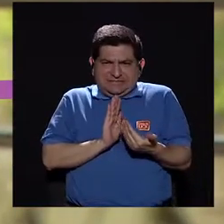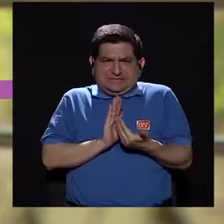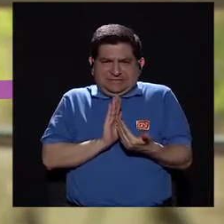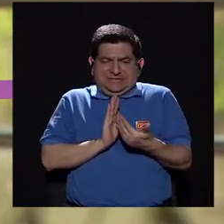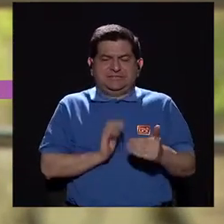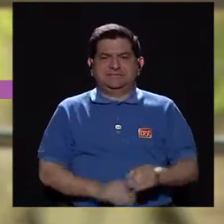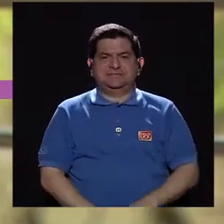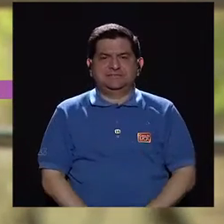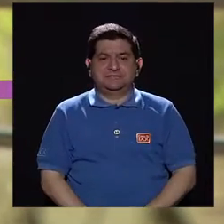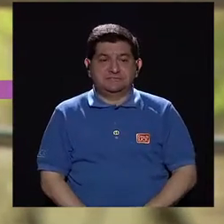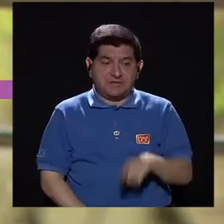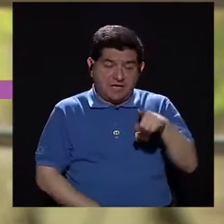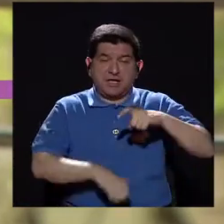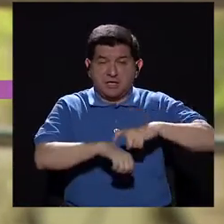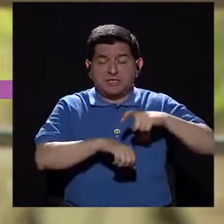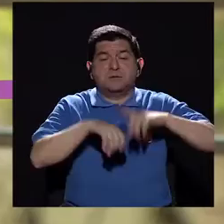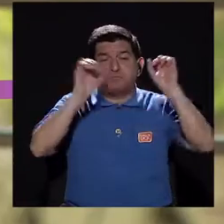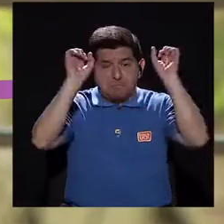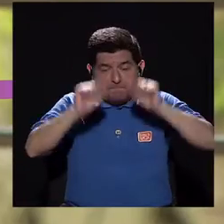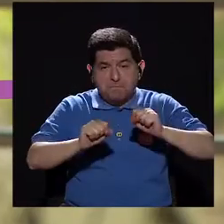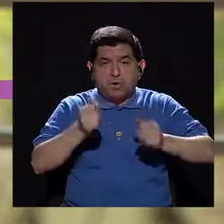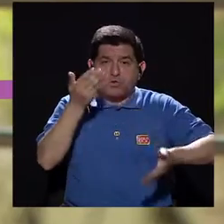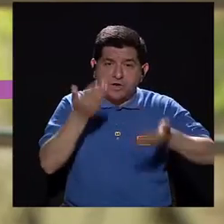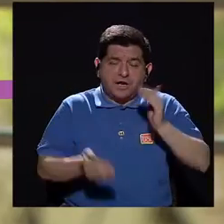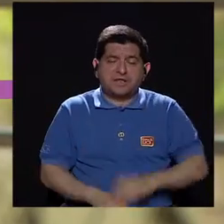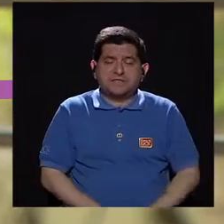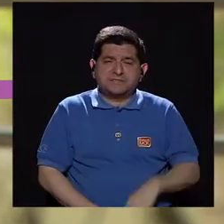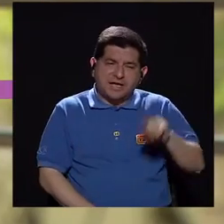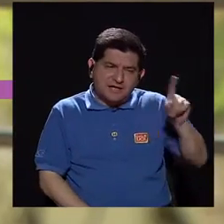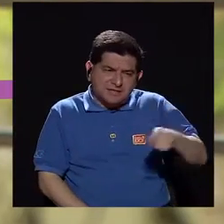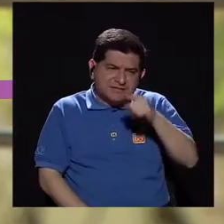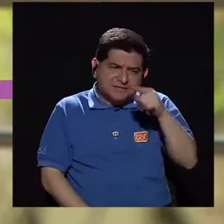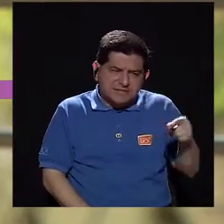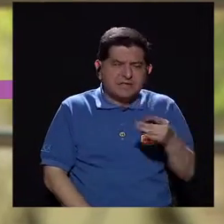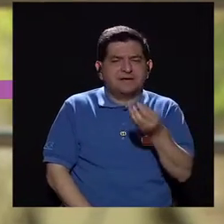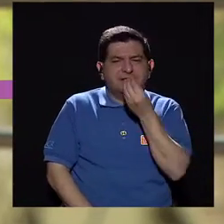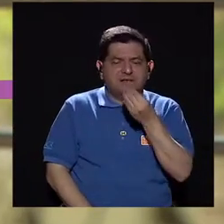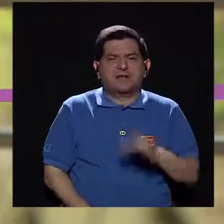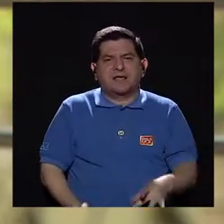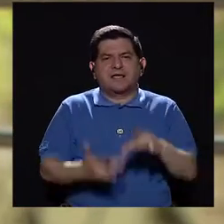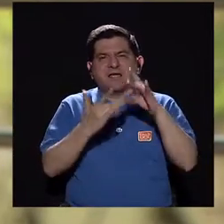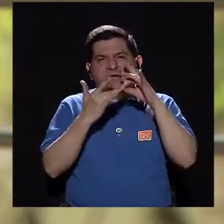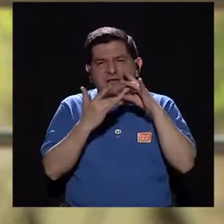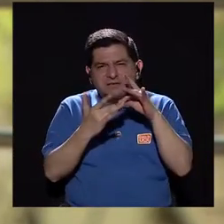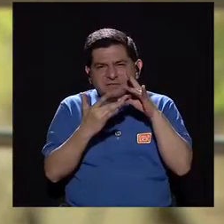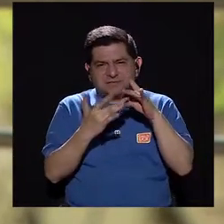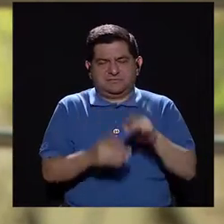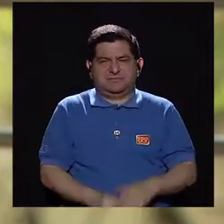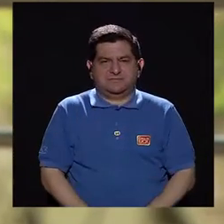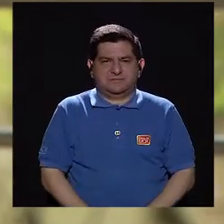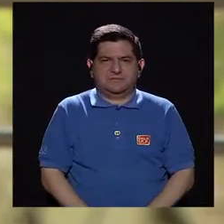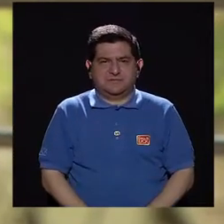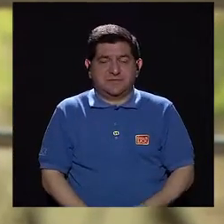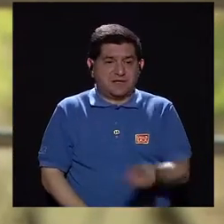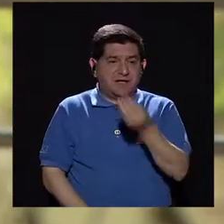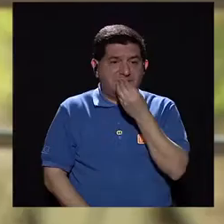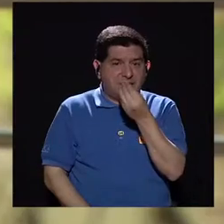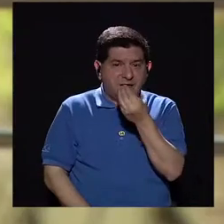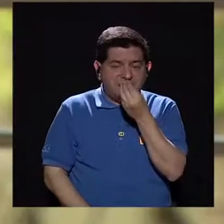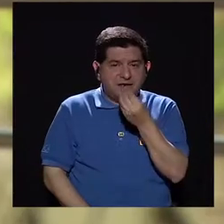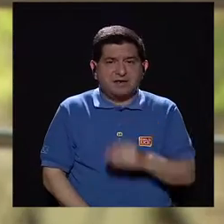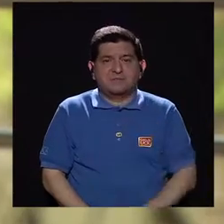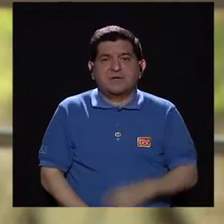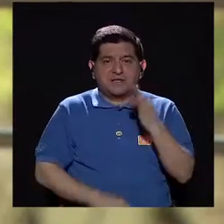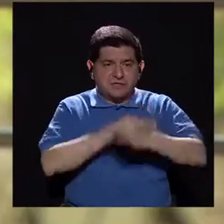malestar, entonces ahí sí podríamos hablar de ir suprimiendo algunos alimentos, especialmente aquellos los que